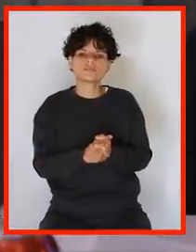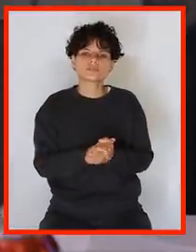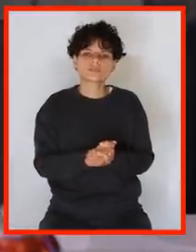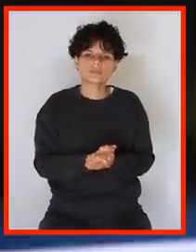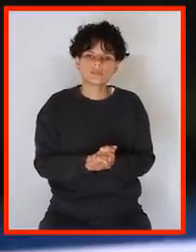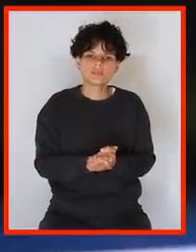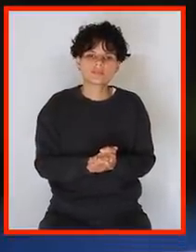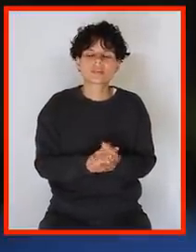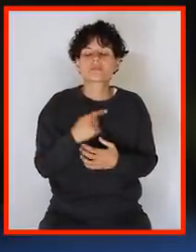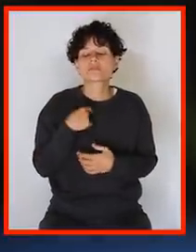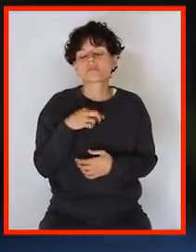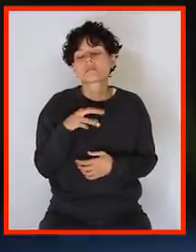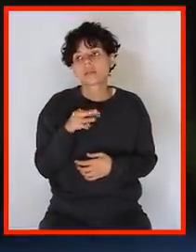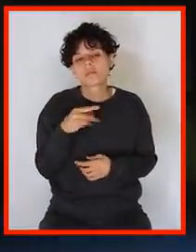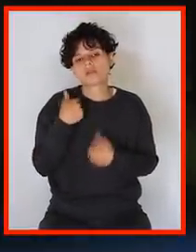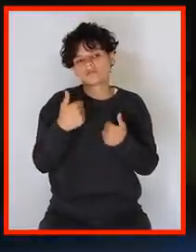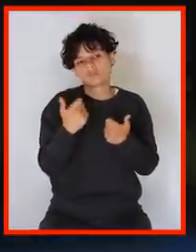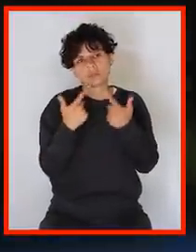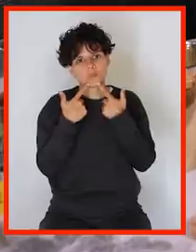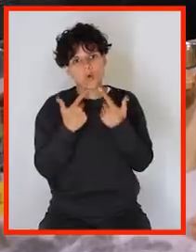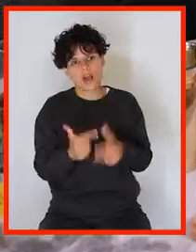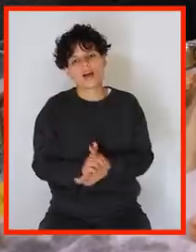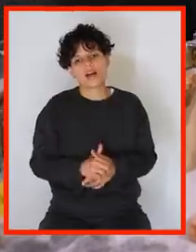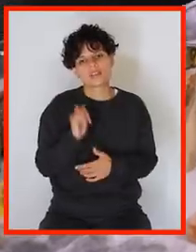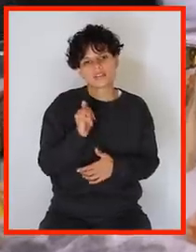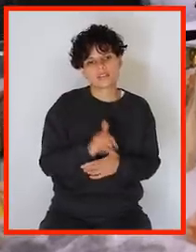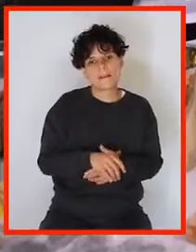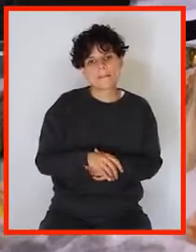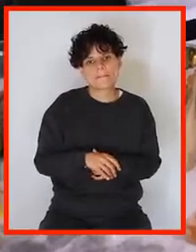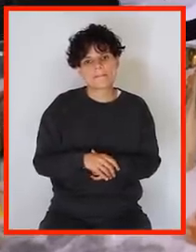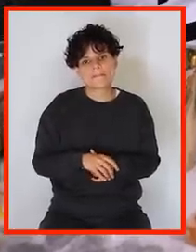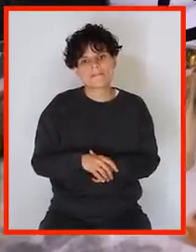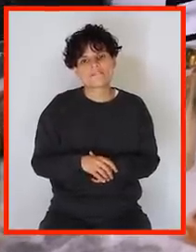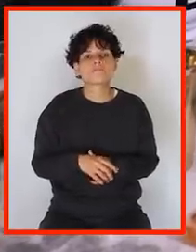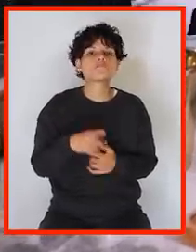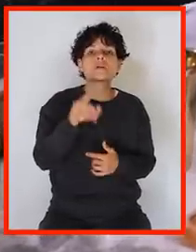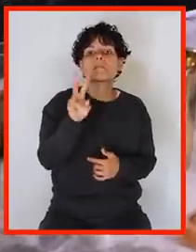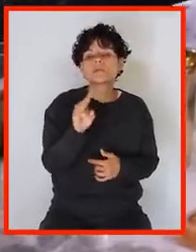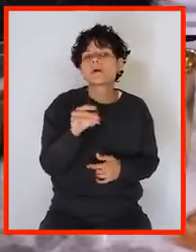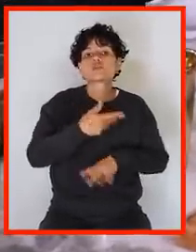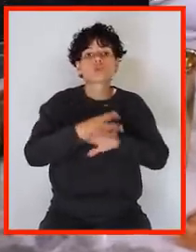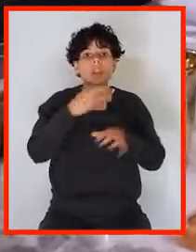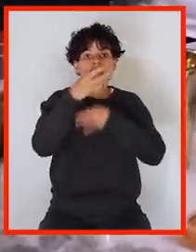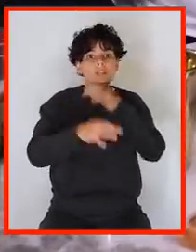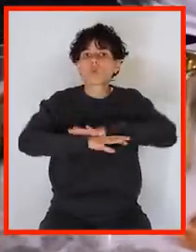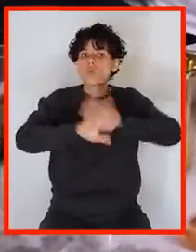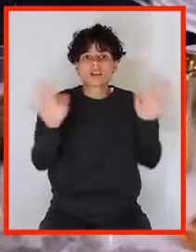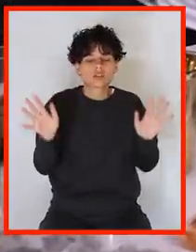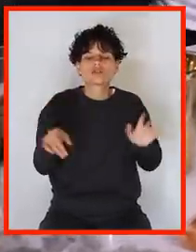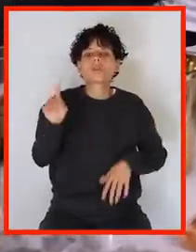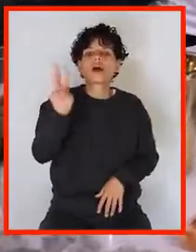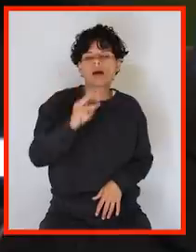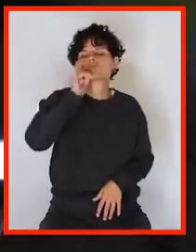es? No, mi mamá es pulenta. ¿Sí? ¿Ves más genio como tú? No, mi mamá como que cualquier cosa que le decía,